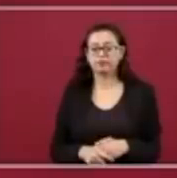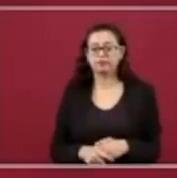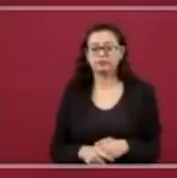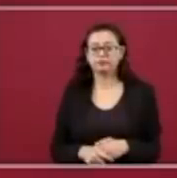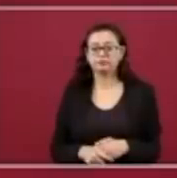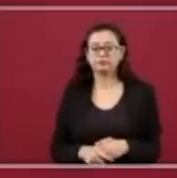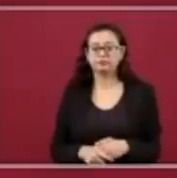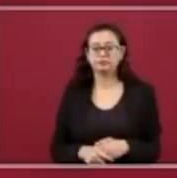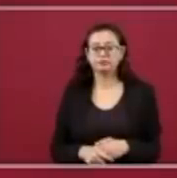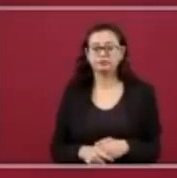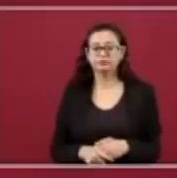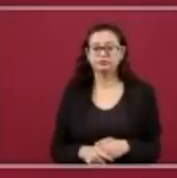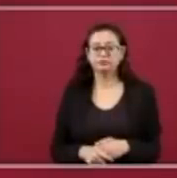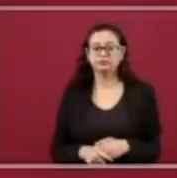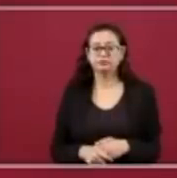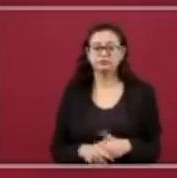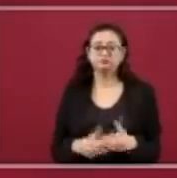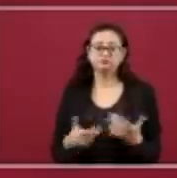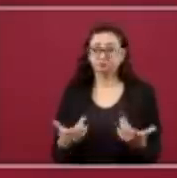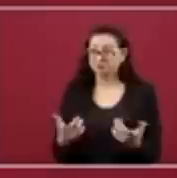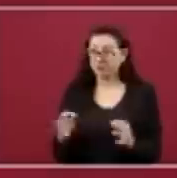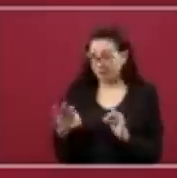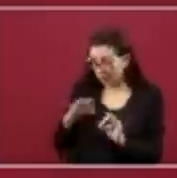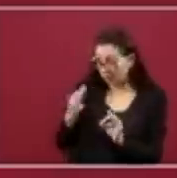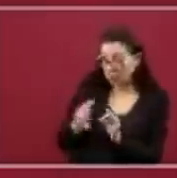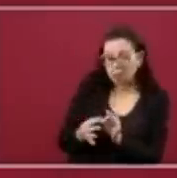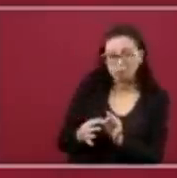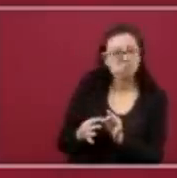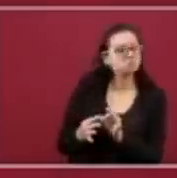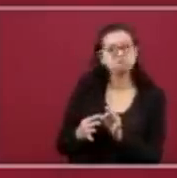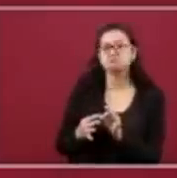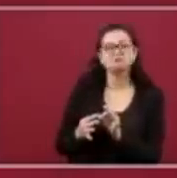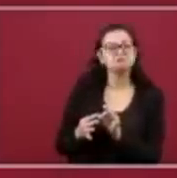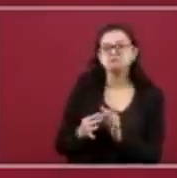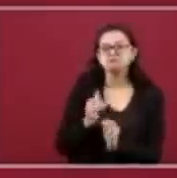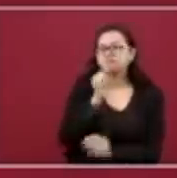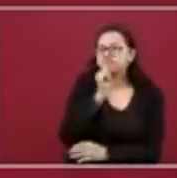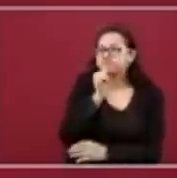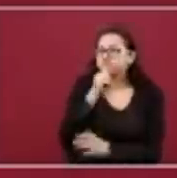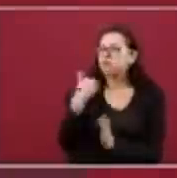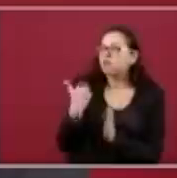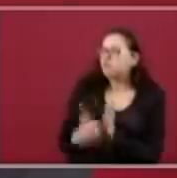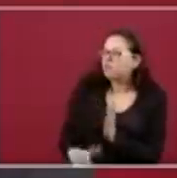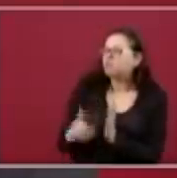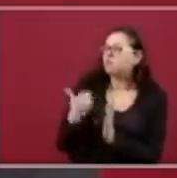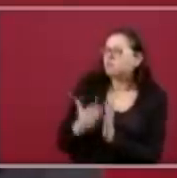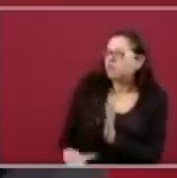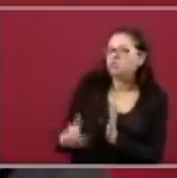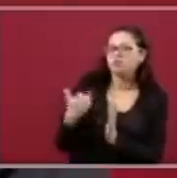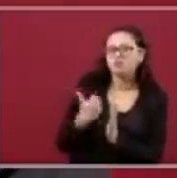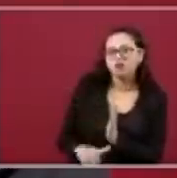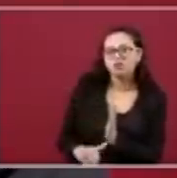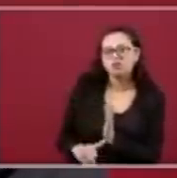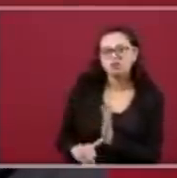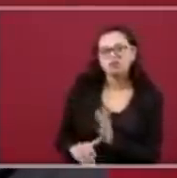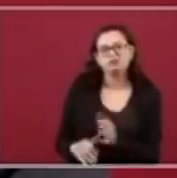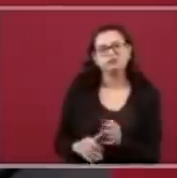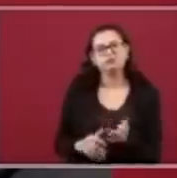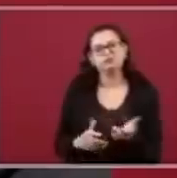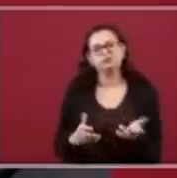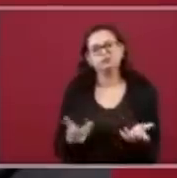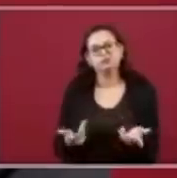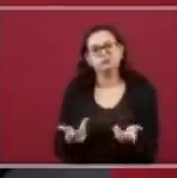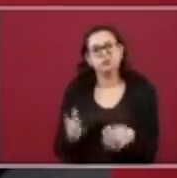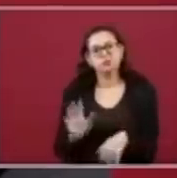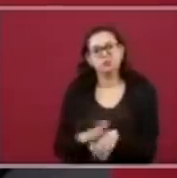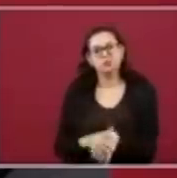y todavía no operan las plantas porque eran